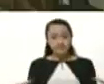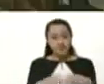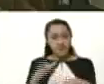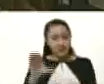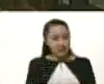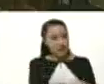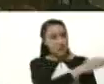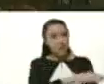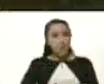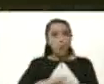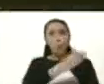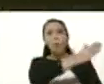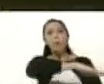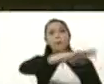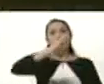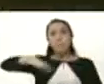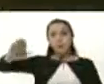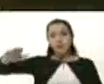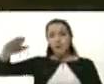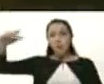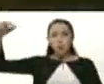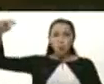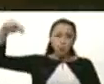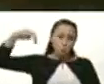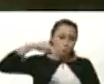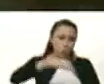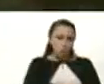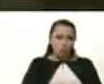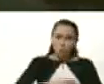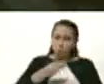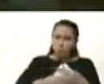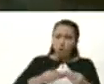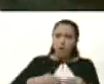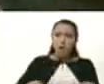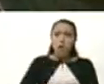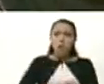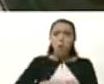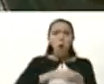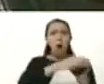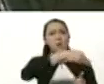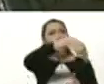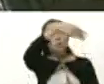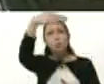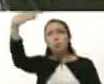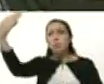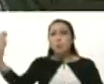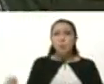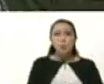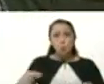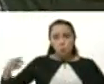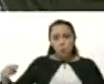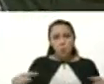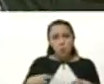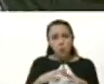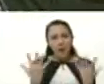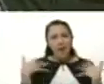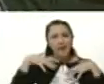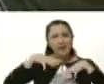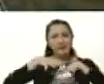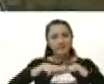del Roraima y ya emerge del arco iris en el que los dos ríos se abrazan, el Orinoco y el